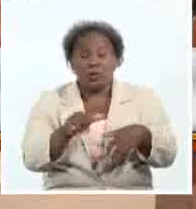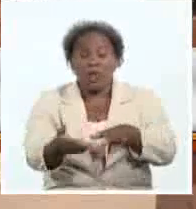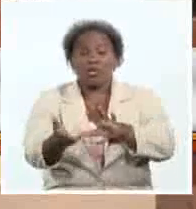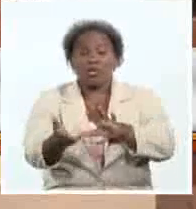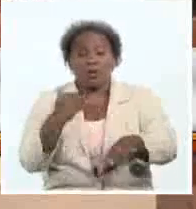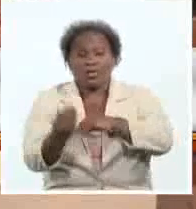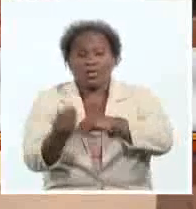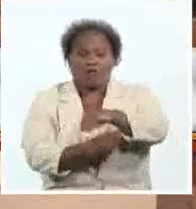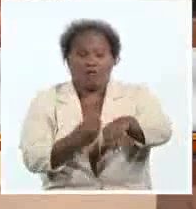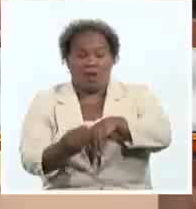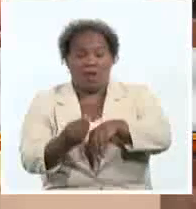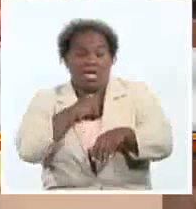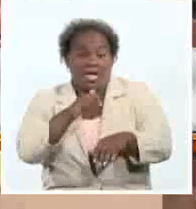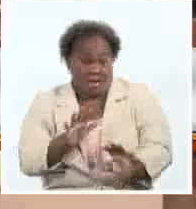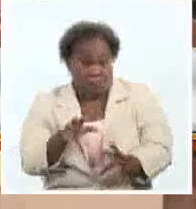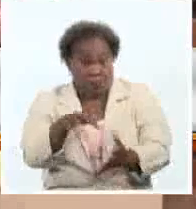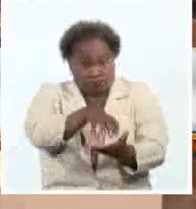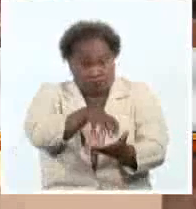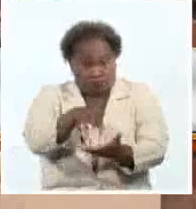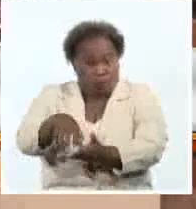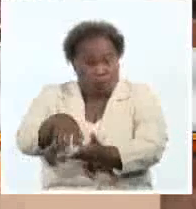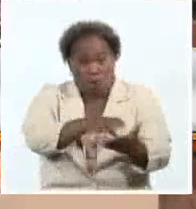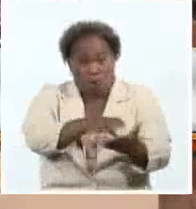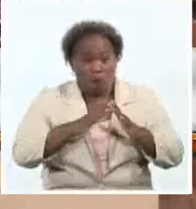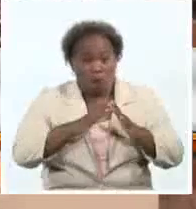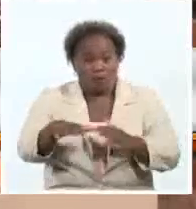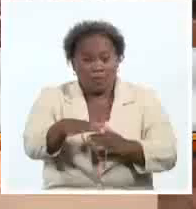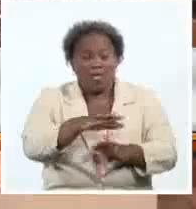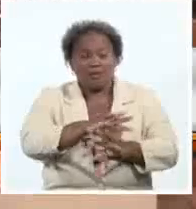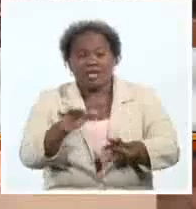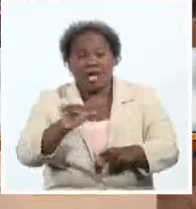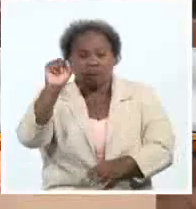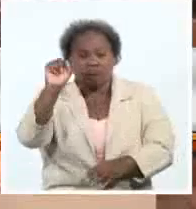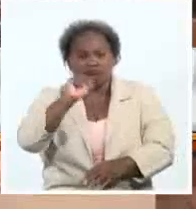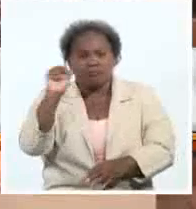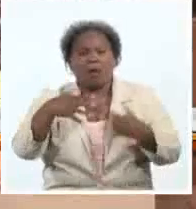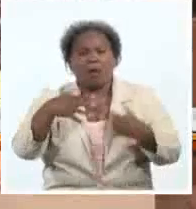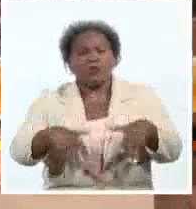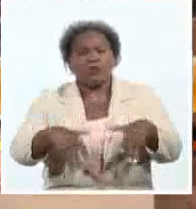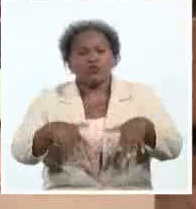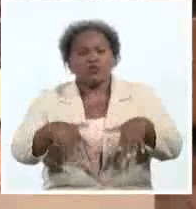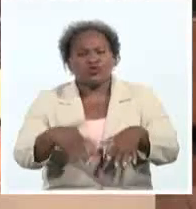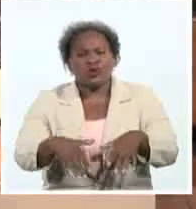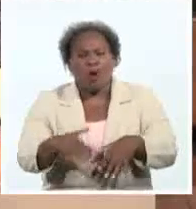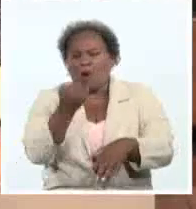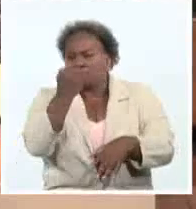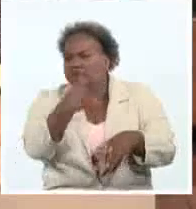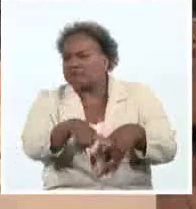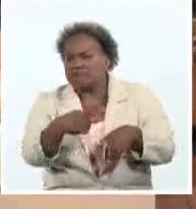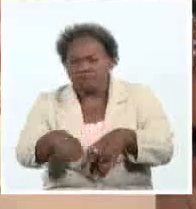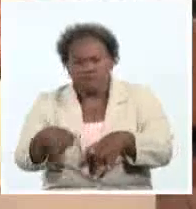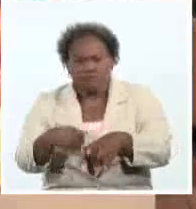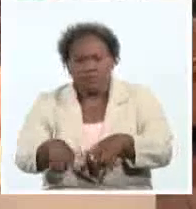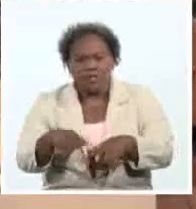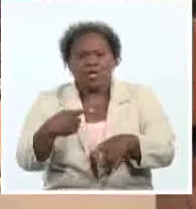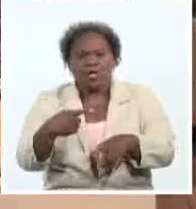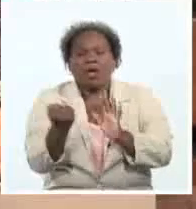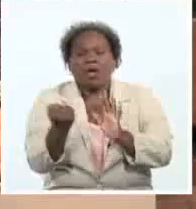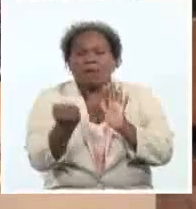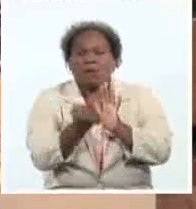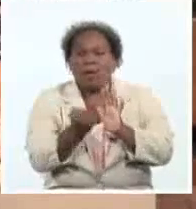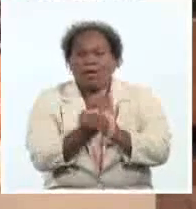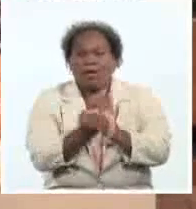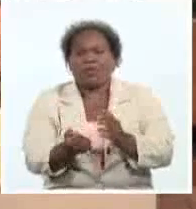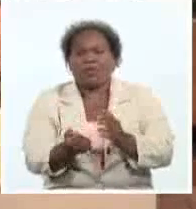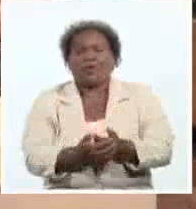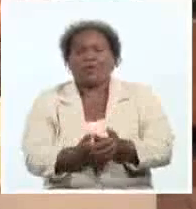en lugares donde hay comunidades que ya se logran un nivel de producción por acciones que se han hecho, o por temas que se han aprobado, o por resultados que se han